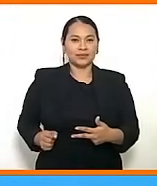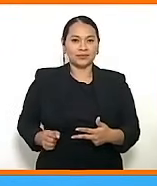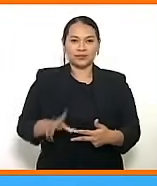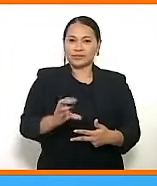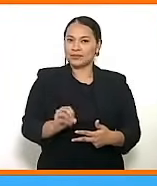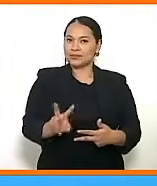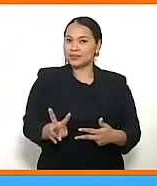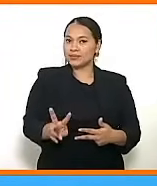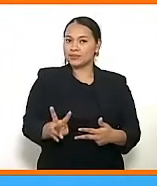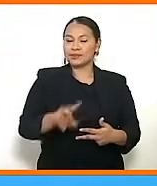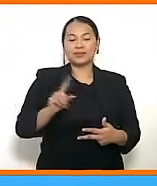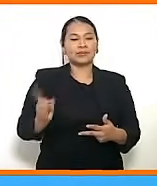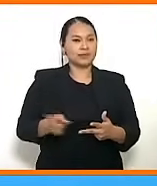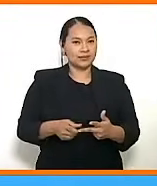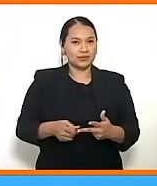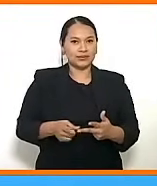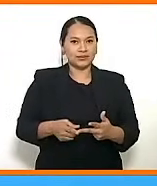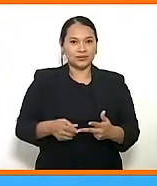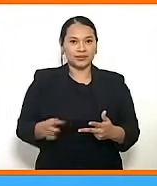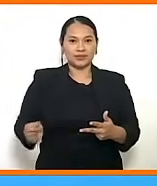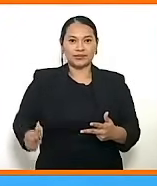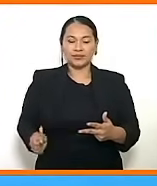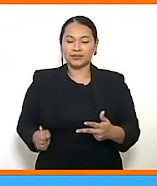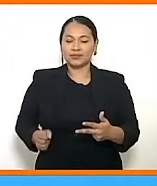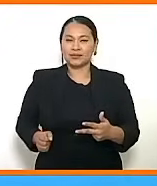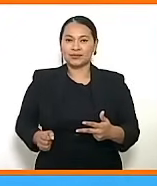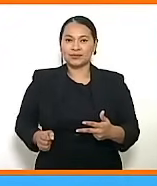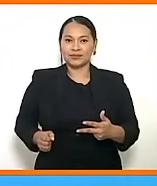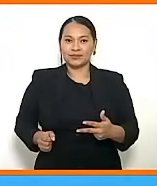02, tu tercer y decisivo número